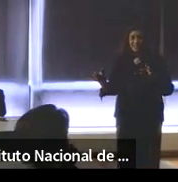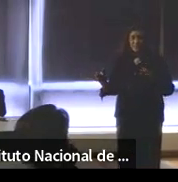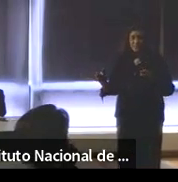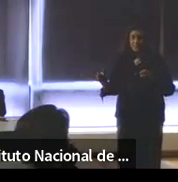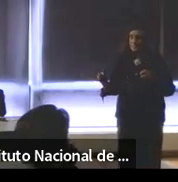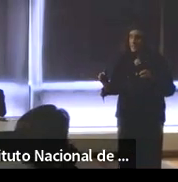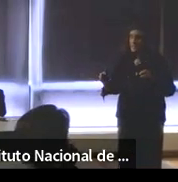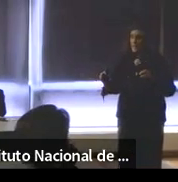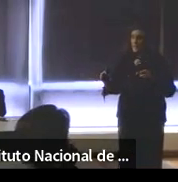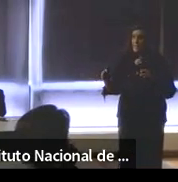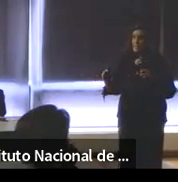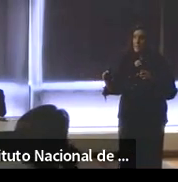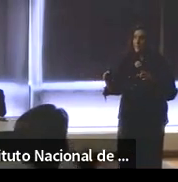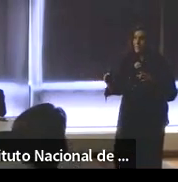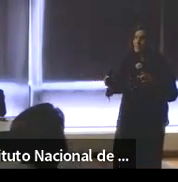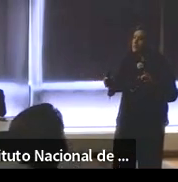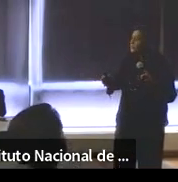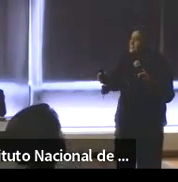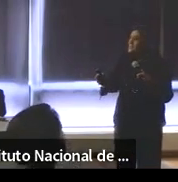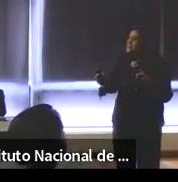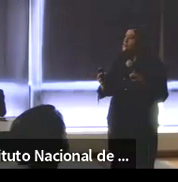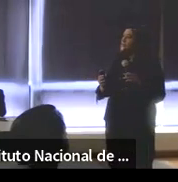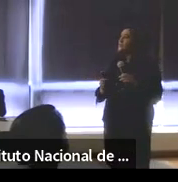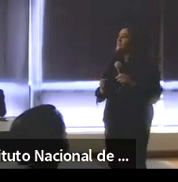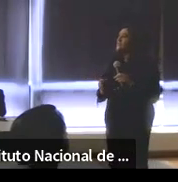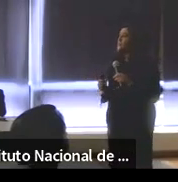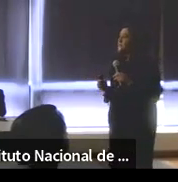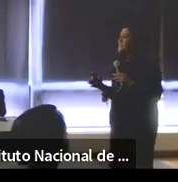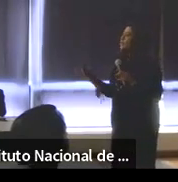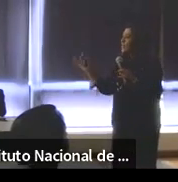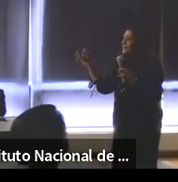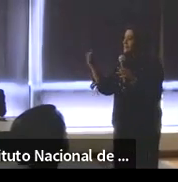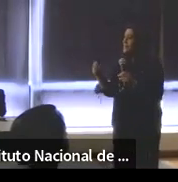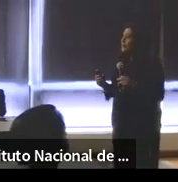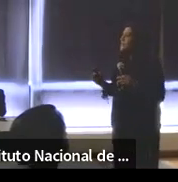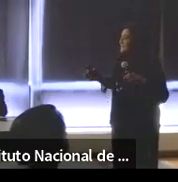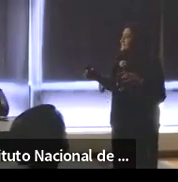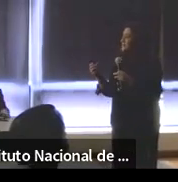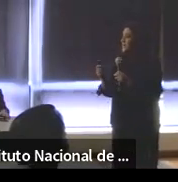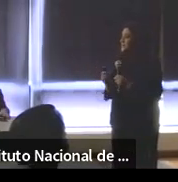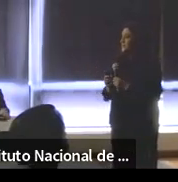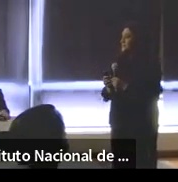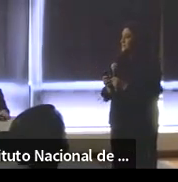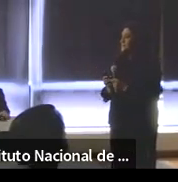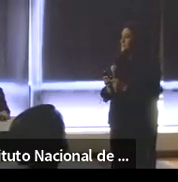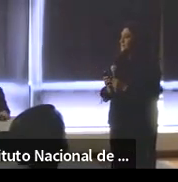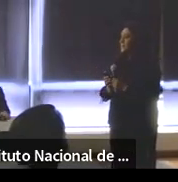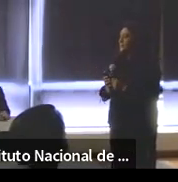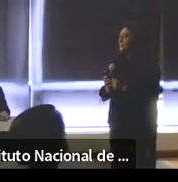acá en el instituto y el Instituto puede hacer muchos esfuerzos por renovar ocasionalmente